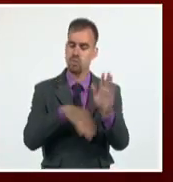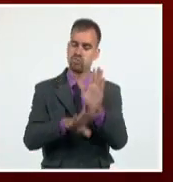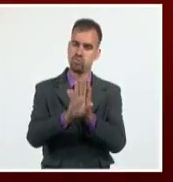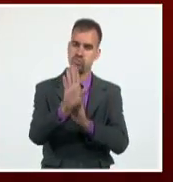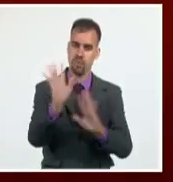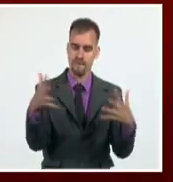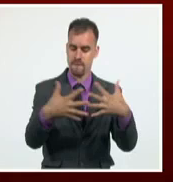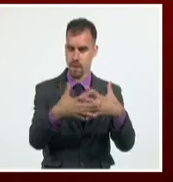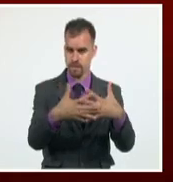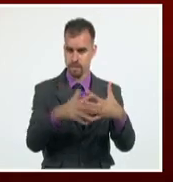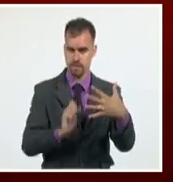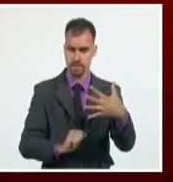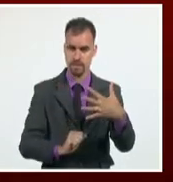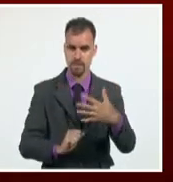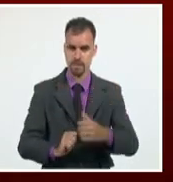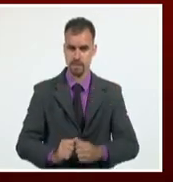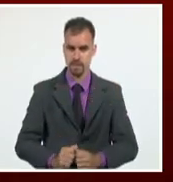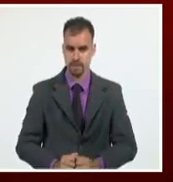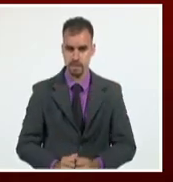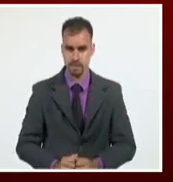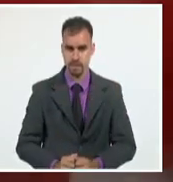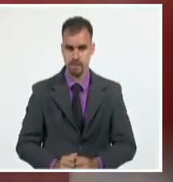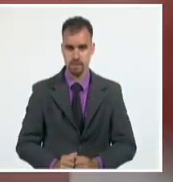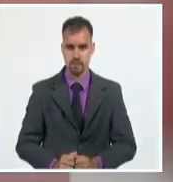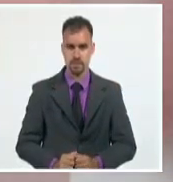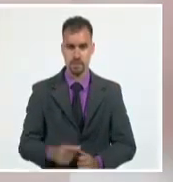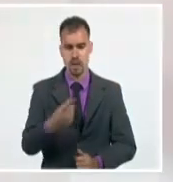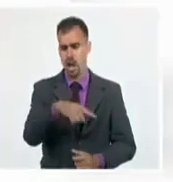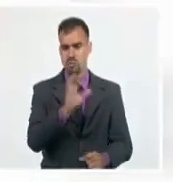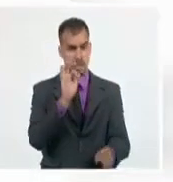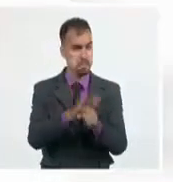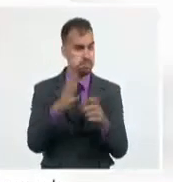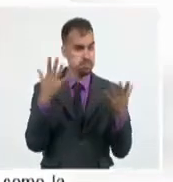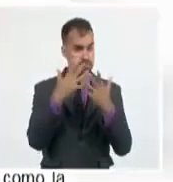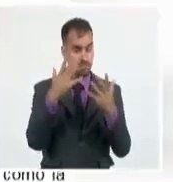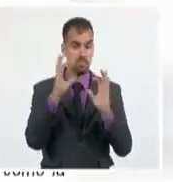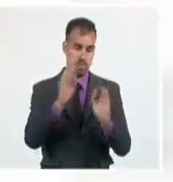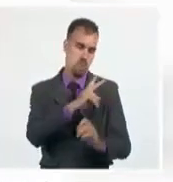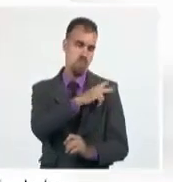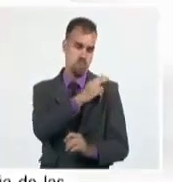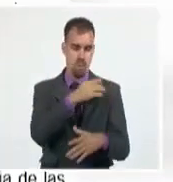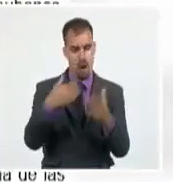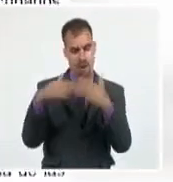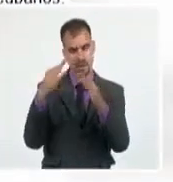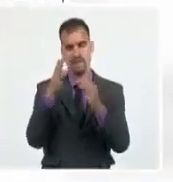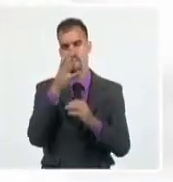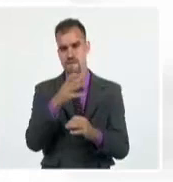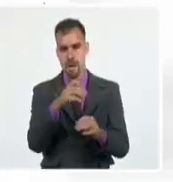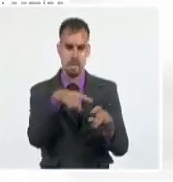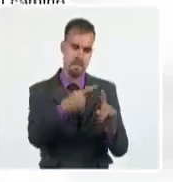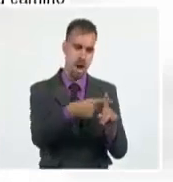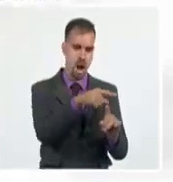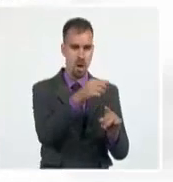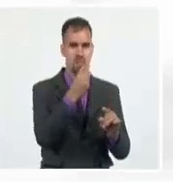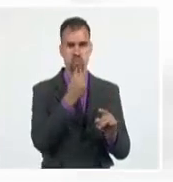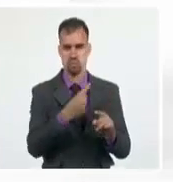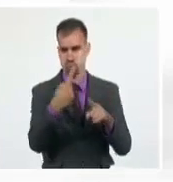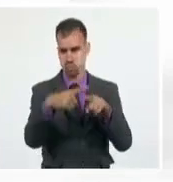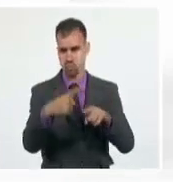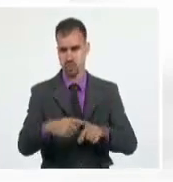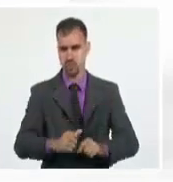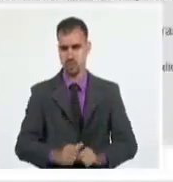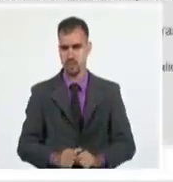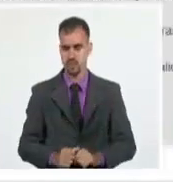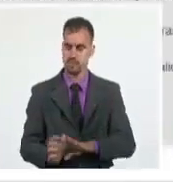nexos bilaterales, ha sido construida por los líderes de nuestras revoluciones. De igual modo, el Comité Central del Partido Comunista